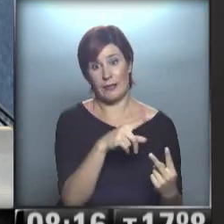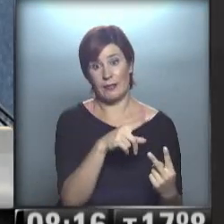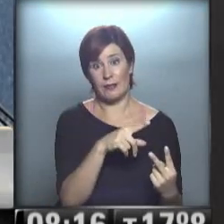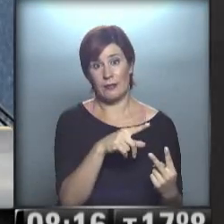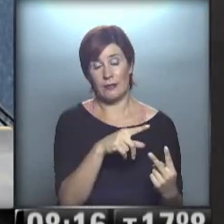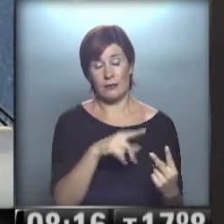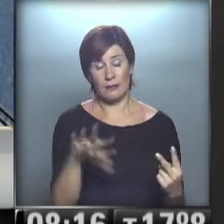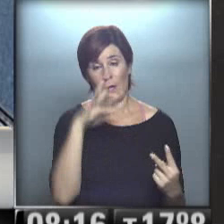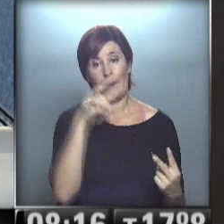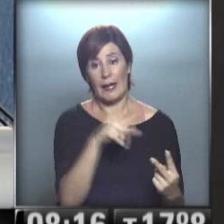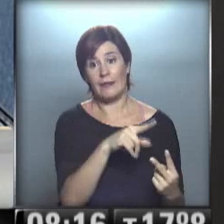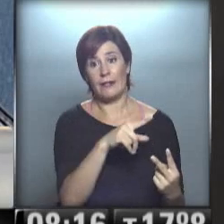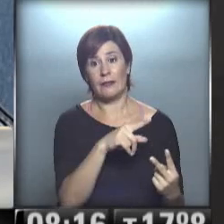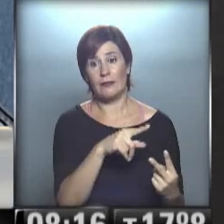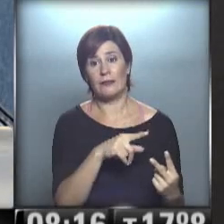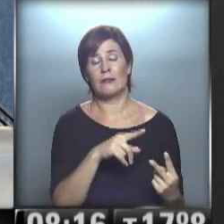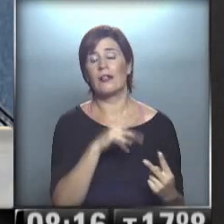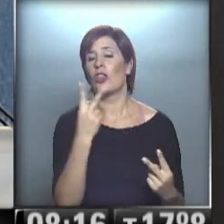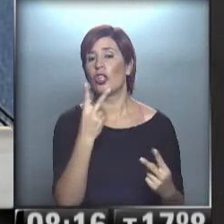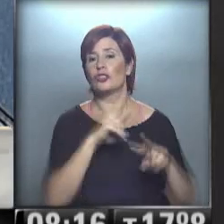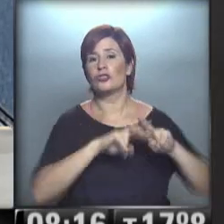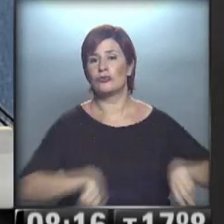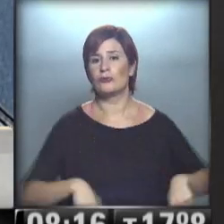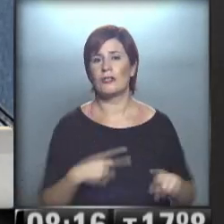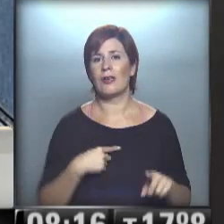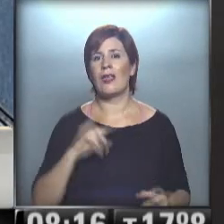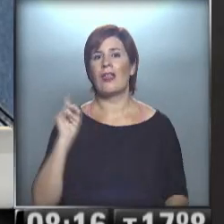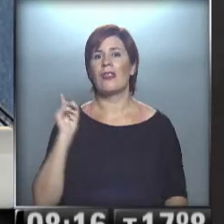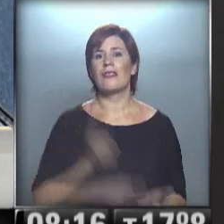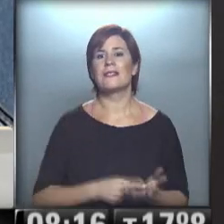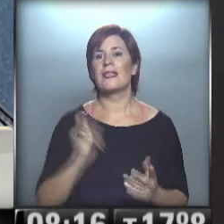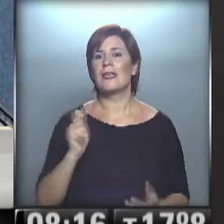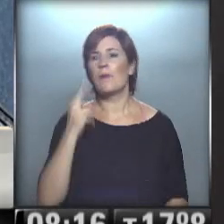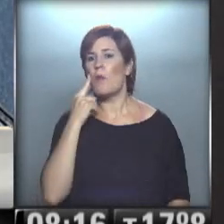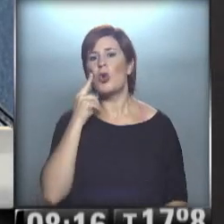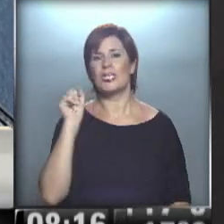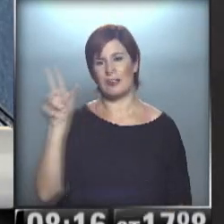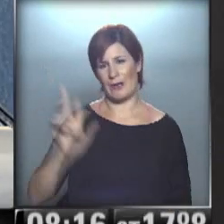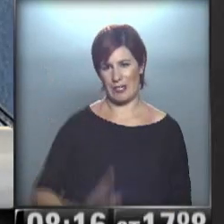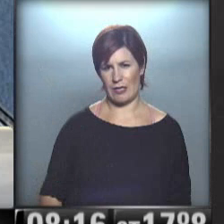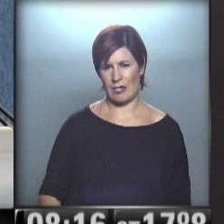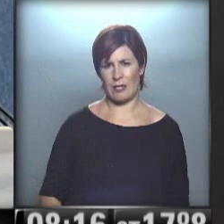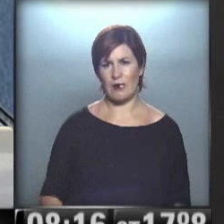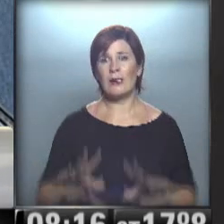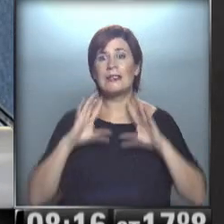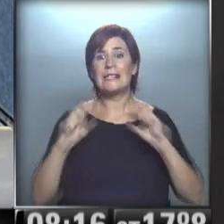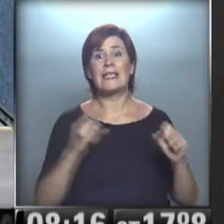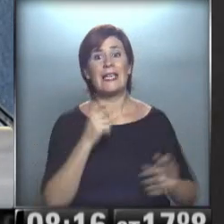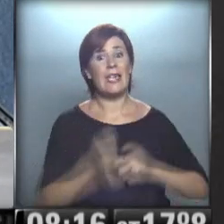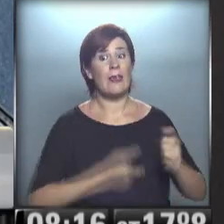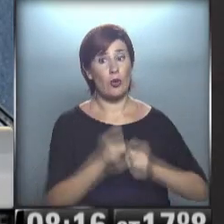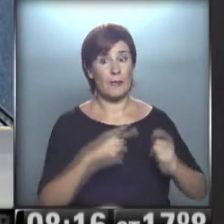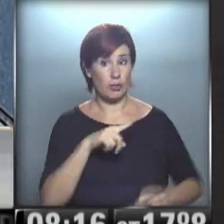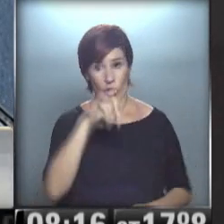en la ciudad de La Plata, ha sido por decisión de parte de la municipalidad, no de la Secretaría de Comercio de la